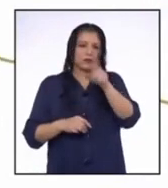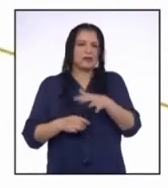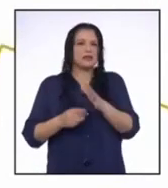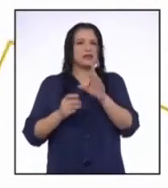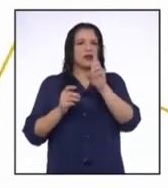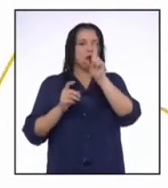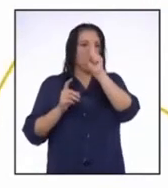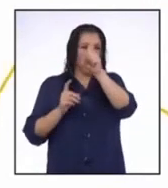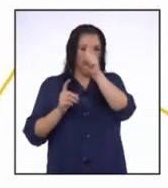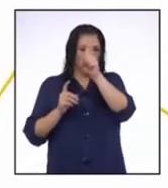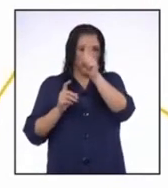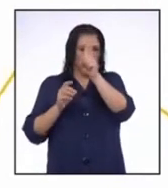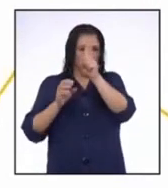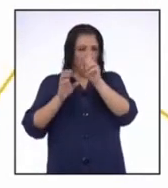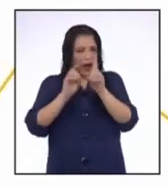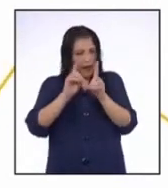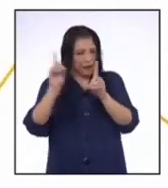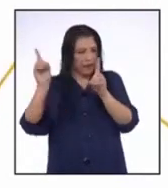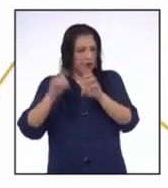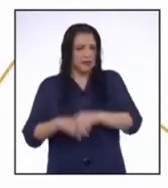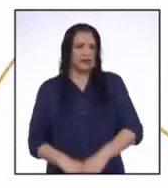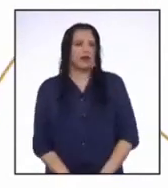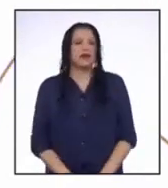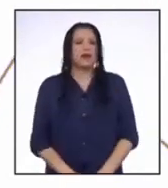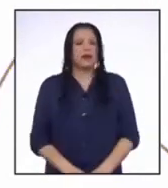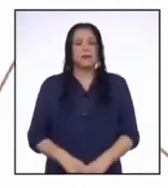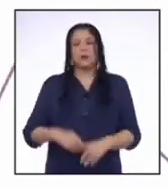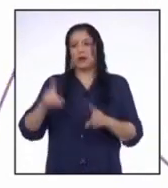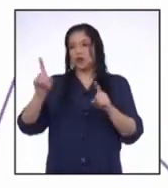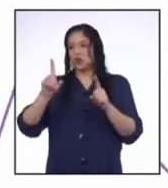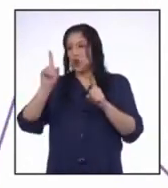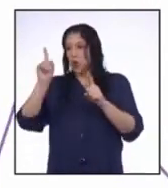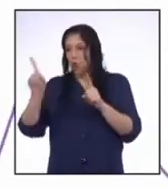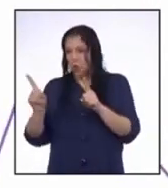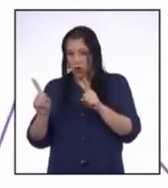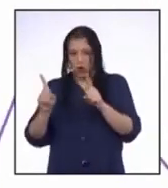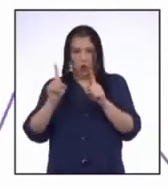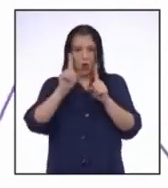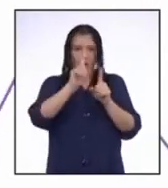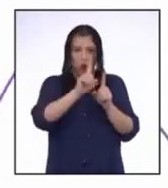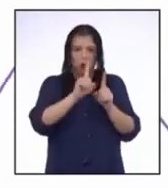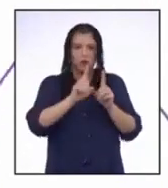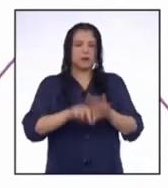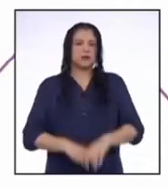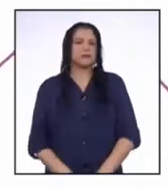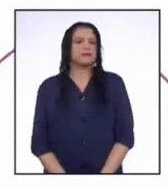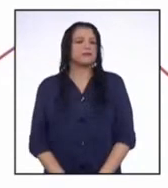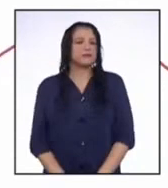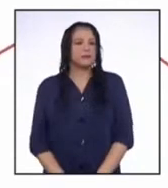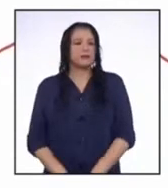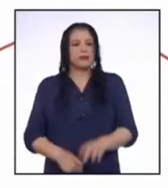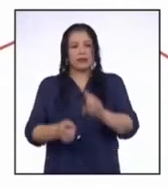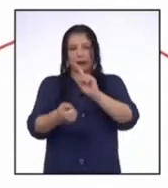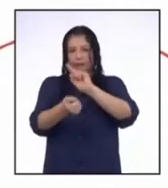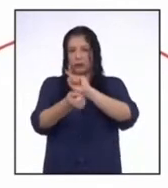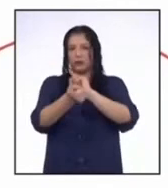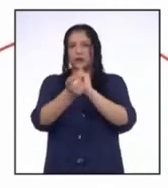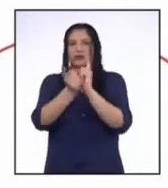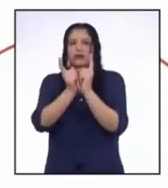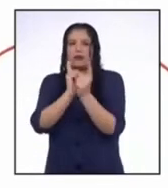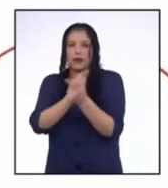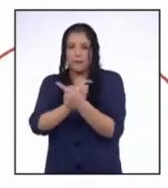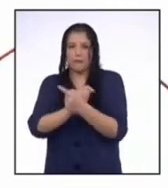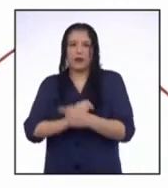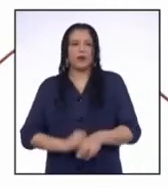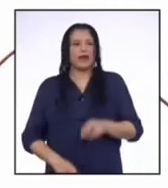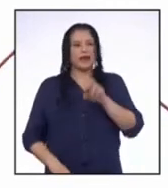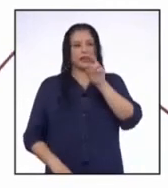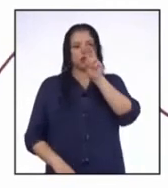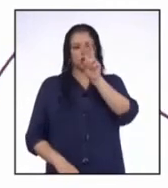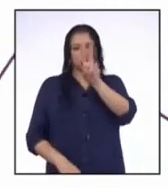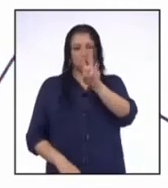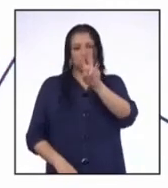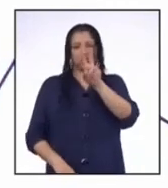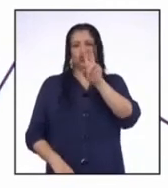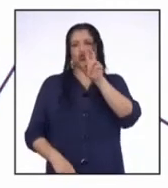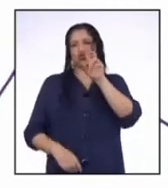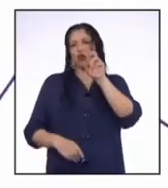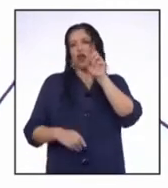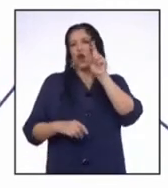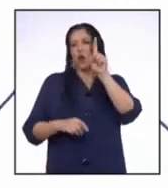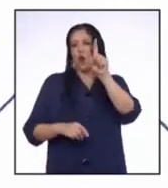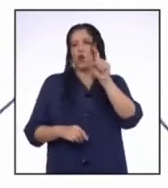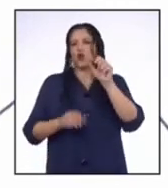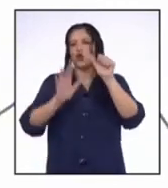a la derecha, porque el divisor tiene una sola cifra decimal. Y hemos convertido ese número en 216